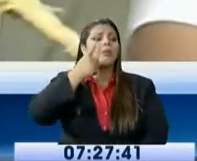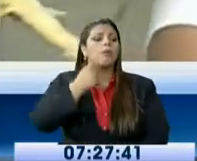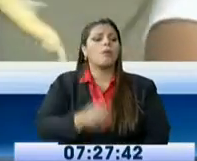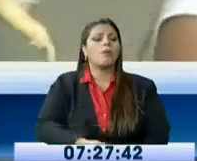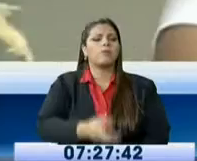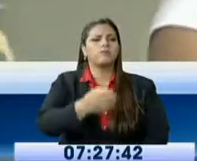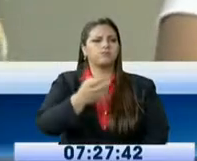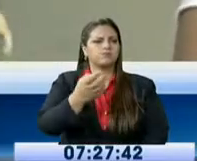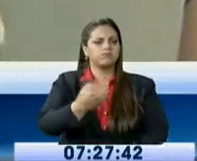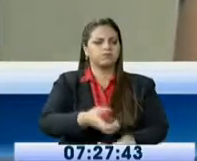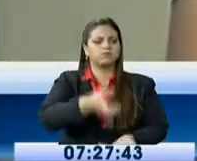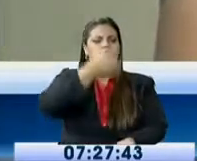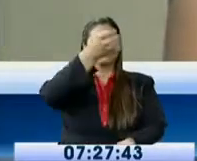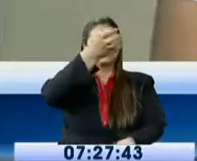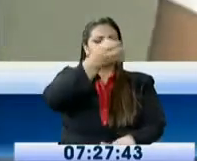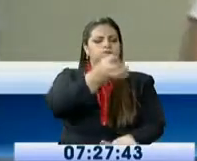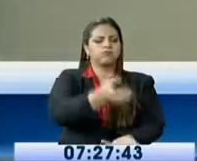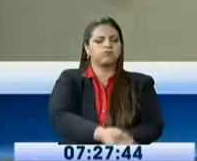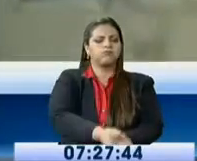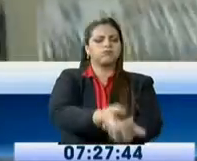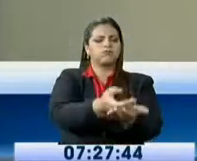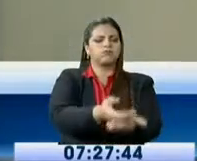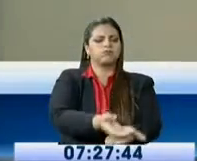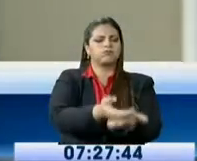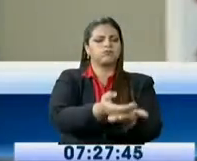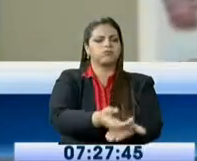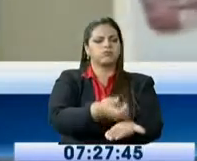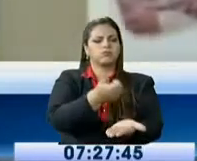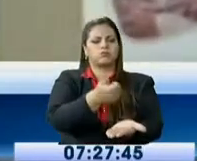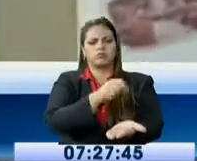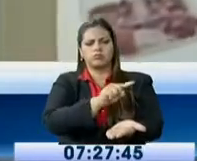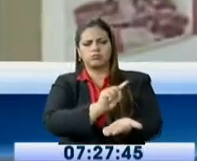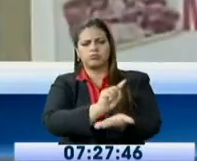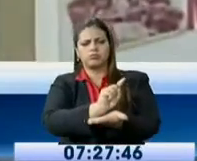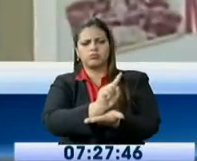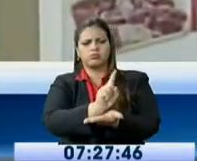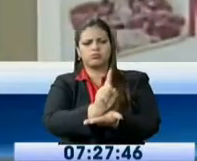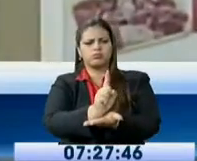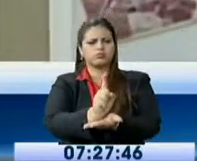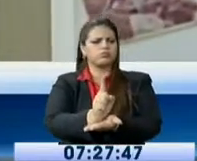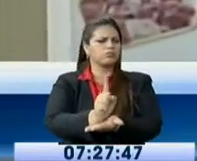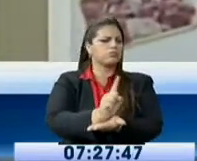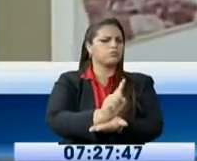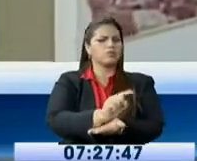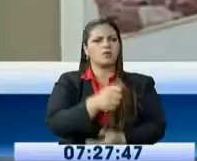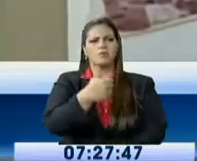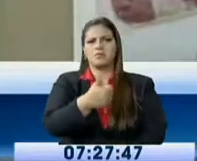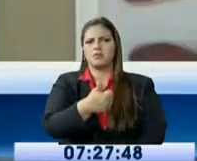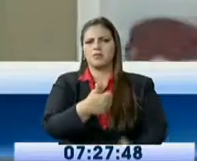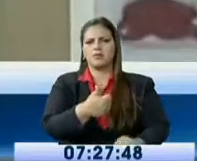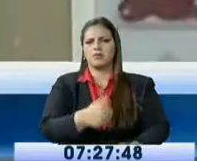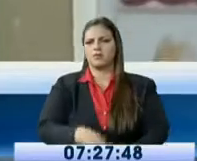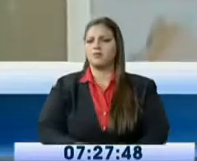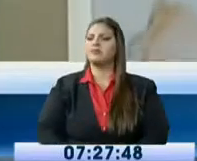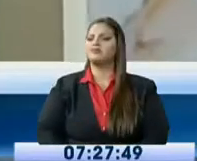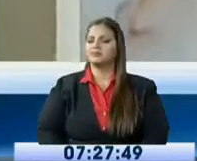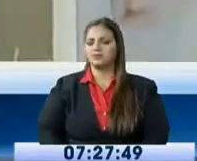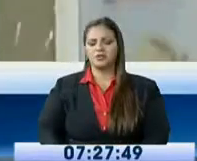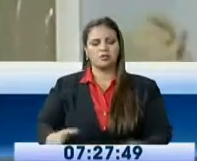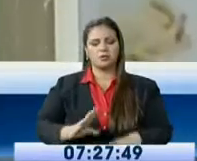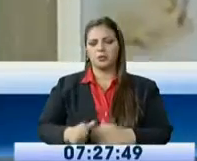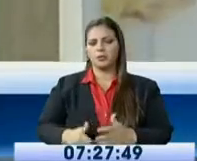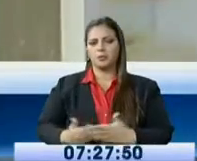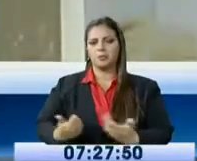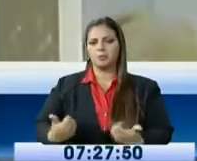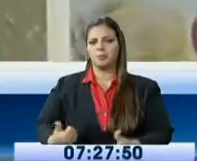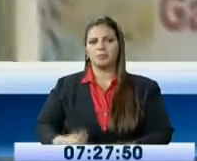de controles? El que nada hace, nada temen. Exactamente, todo correcto. Pollo fresco. Pollo fresco, sí. Listo, amiga,